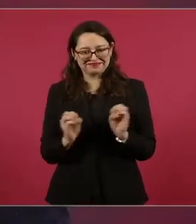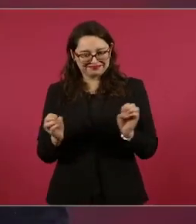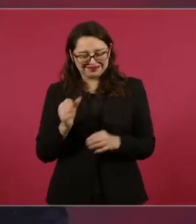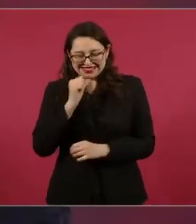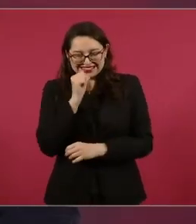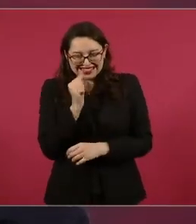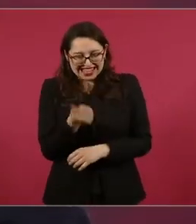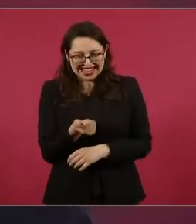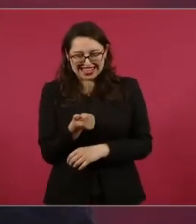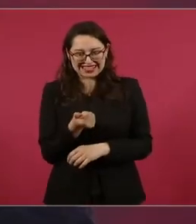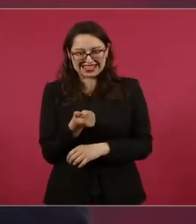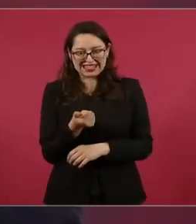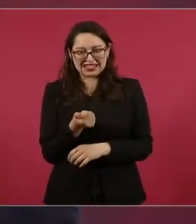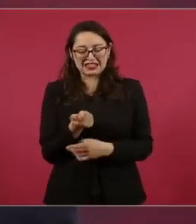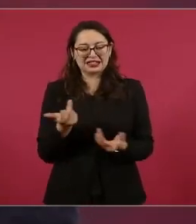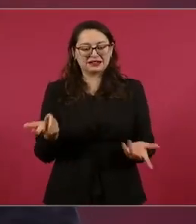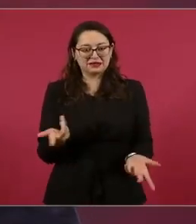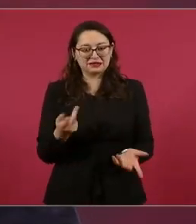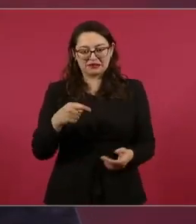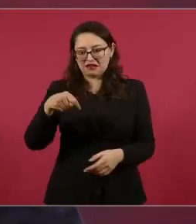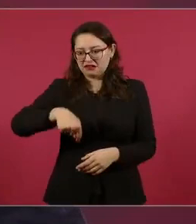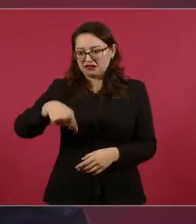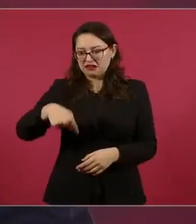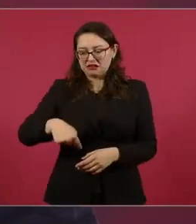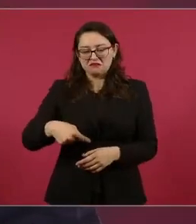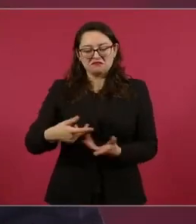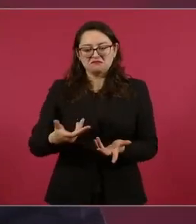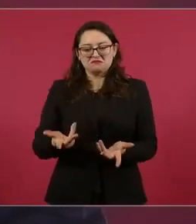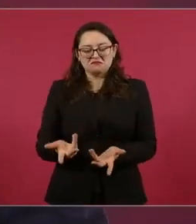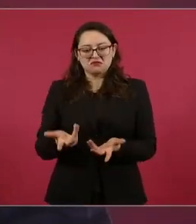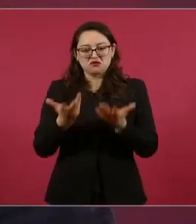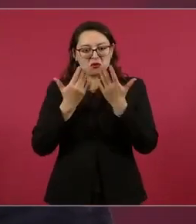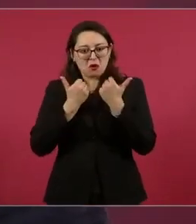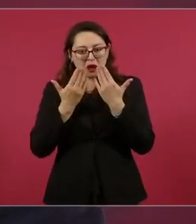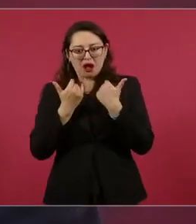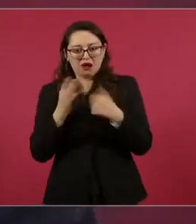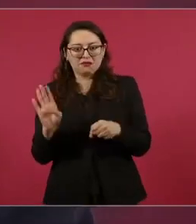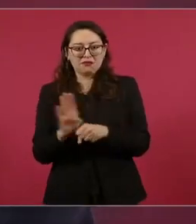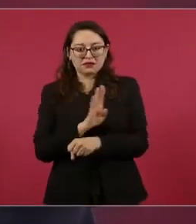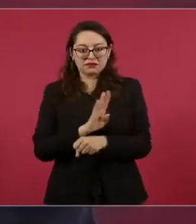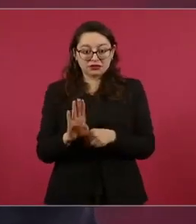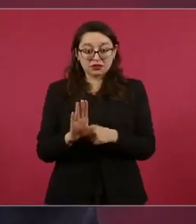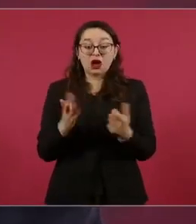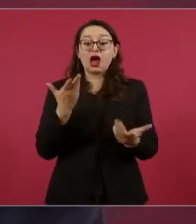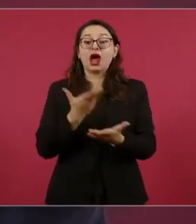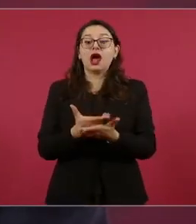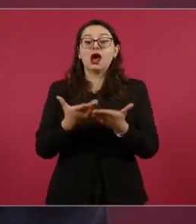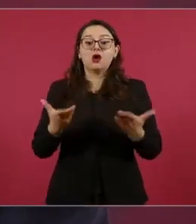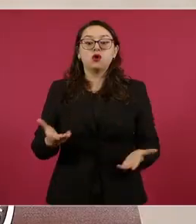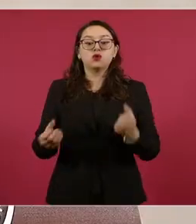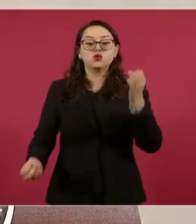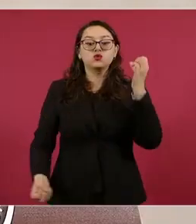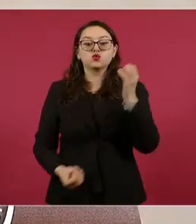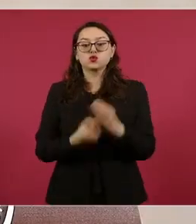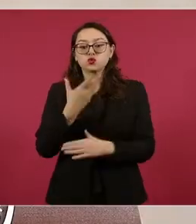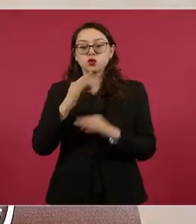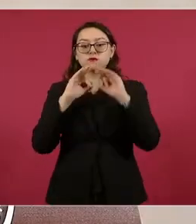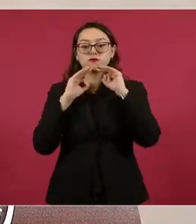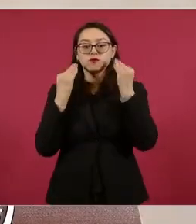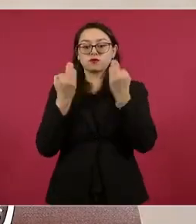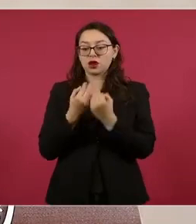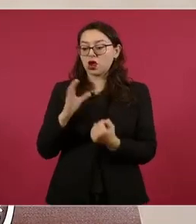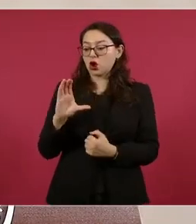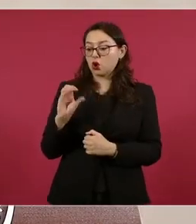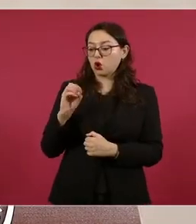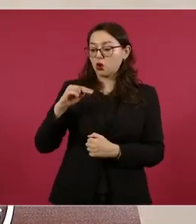para beneficio del pueblo de México con conas lo de los ventiladores